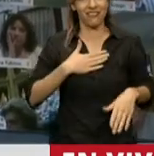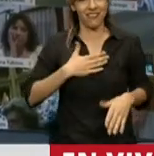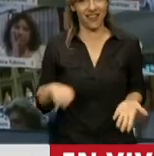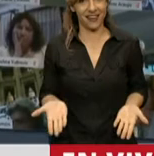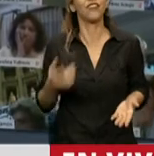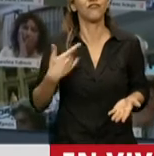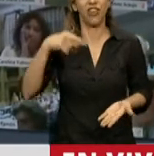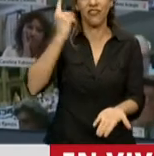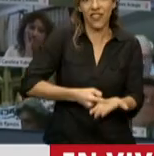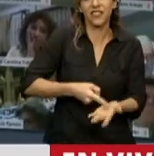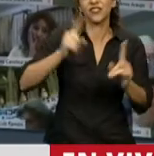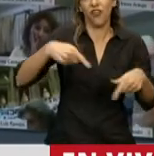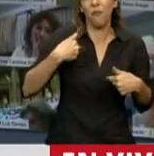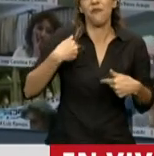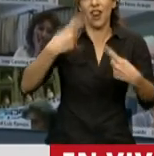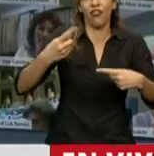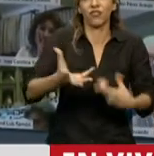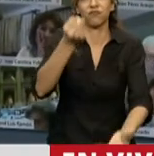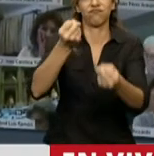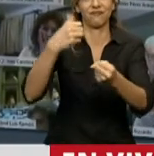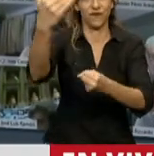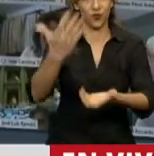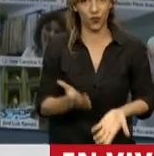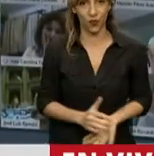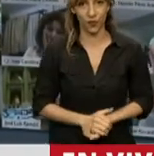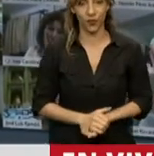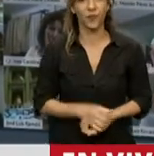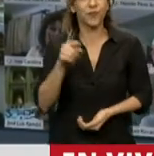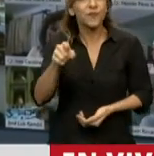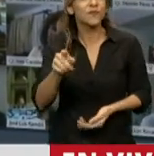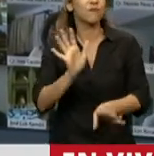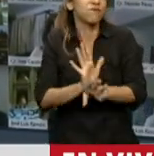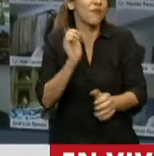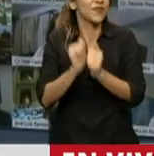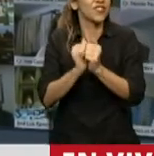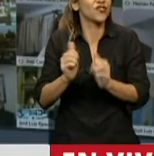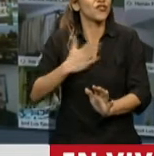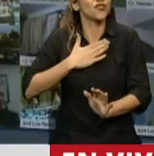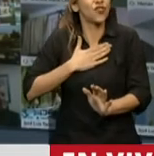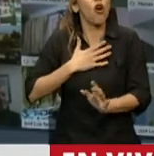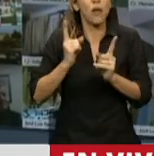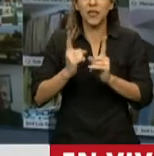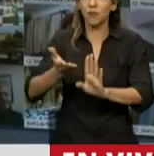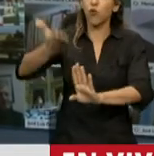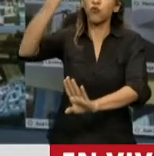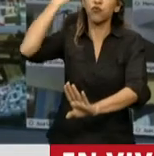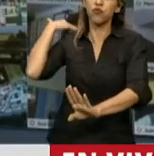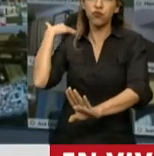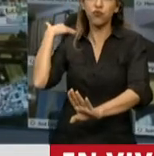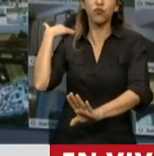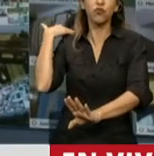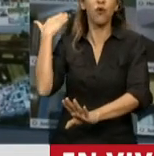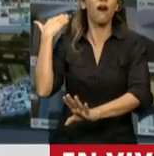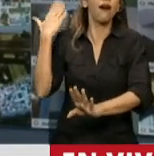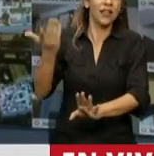en esta decisión. Tiene que ver con nuestra historia, desde los sueños del almirante Storni a principios